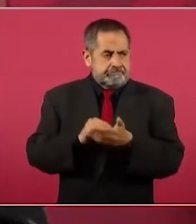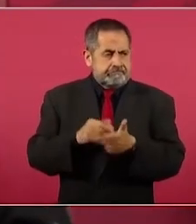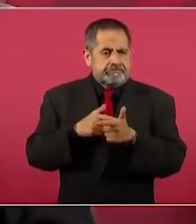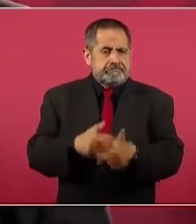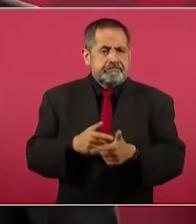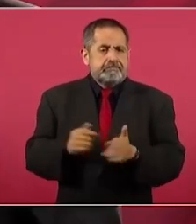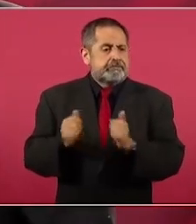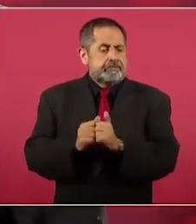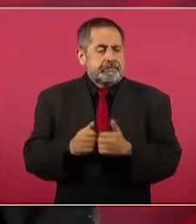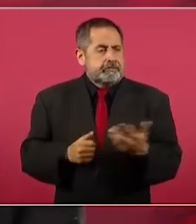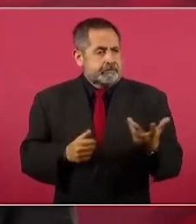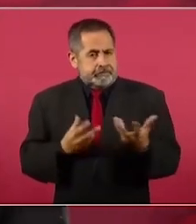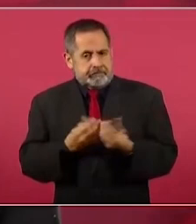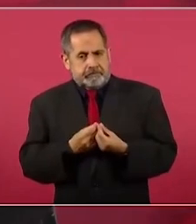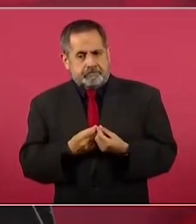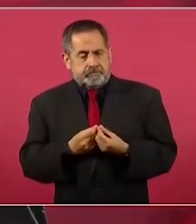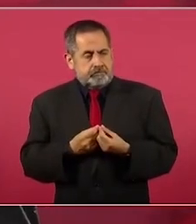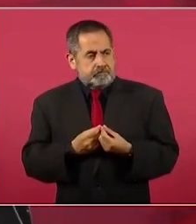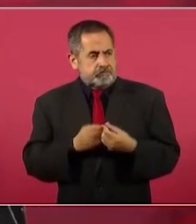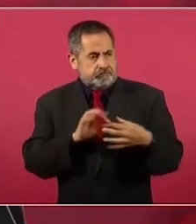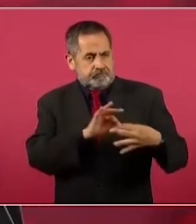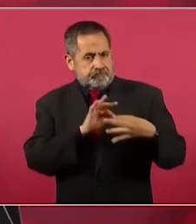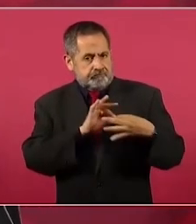de manera coordinada